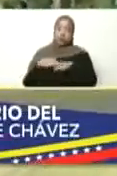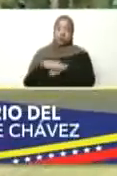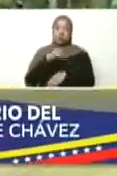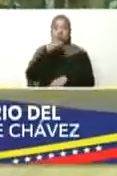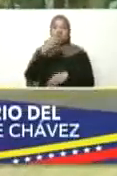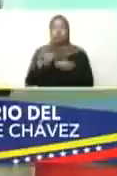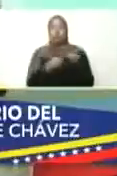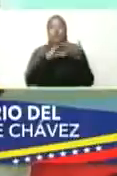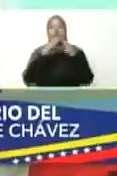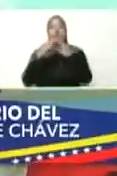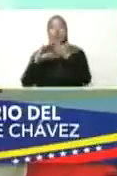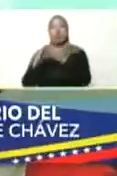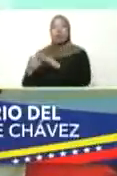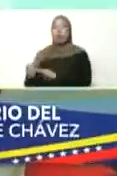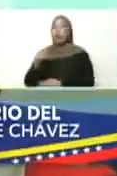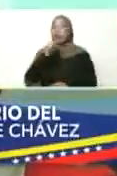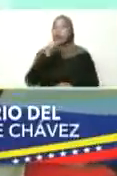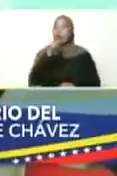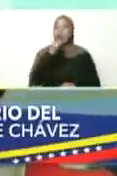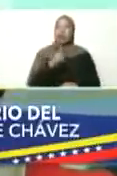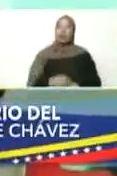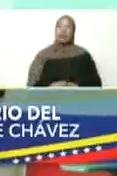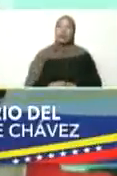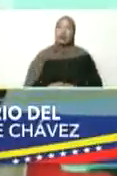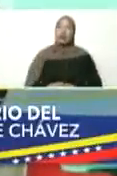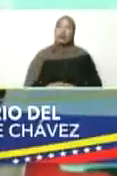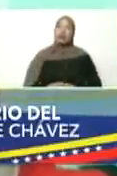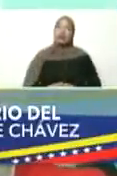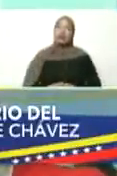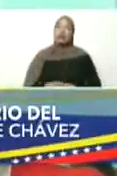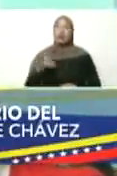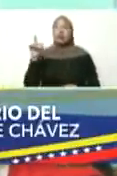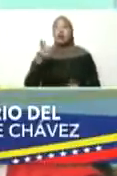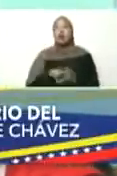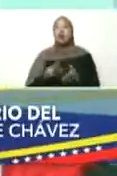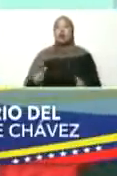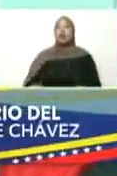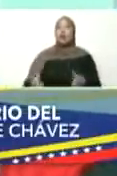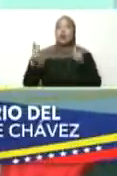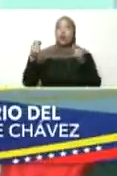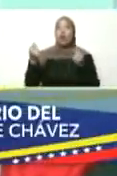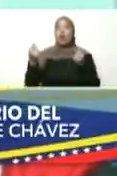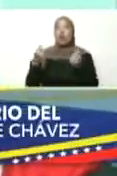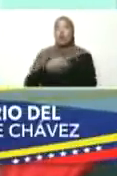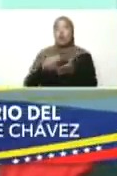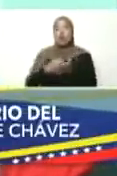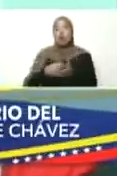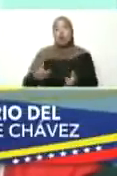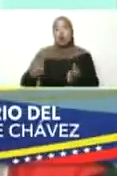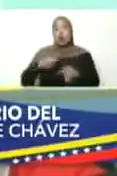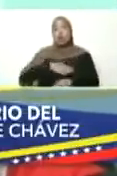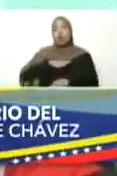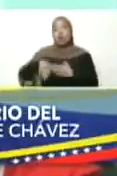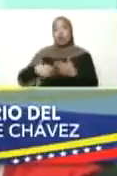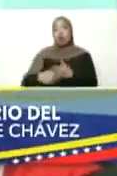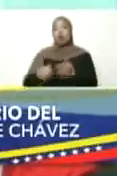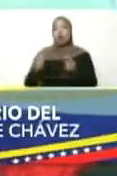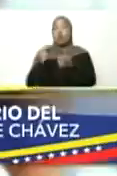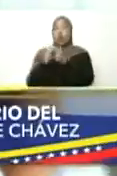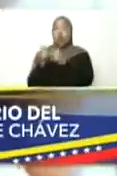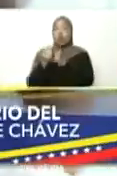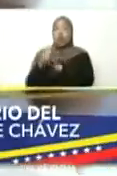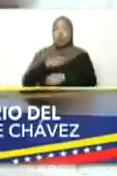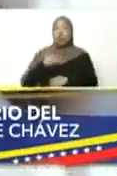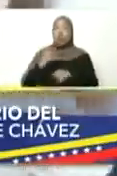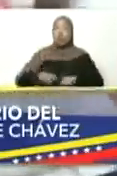las Comunas, que me hagan la solicitud y a aprobar los recursos para todo el complejo y ustedes no se paren en